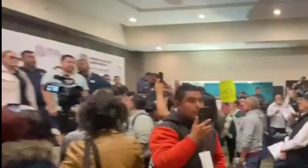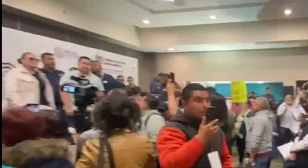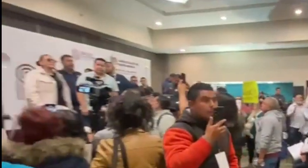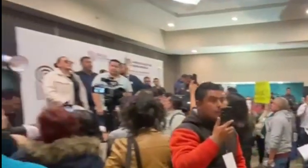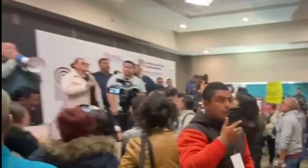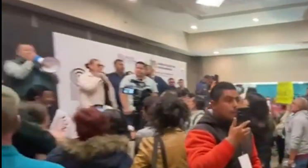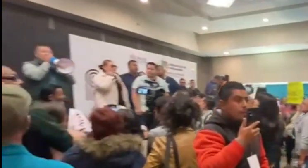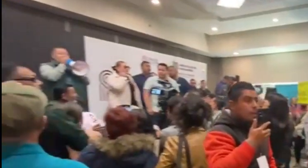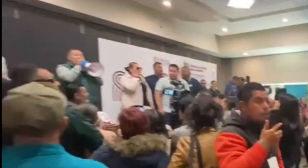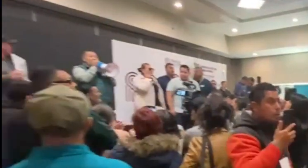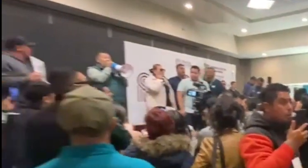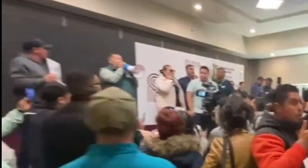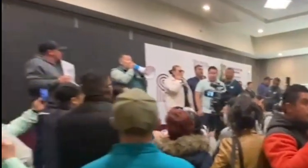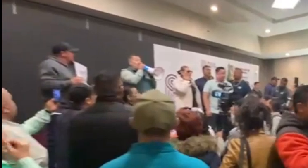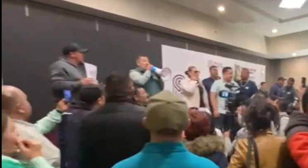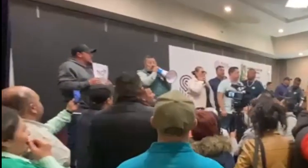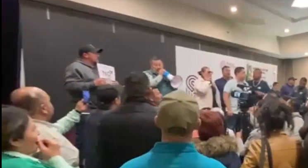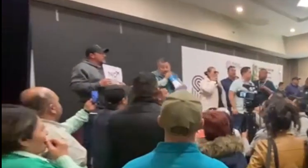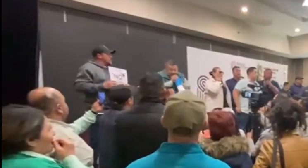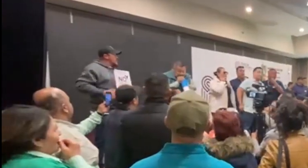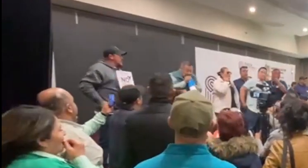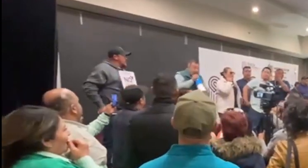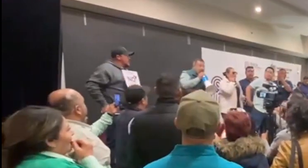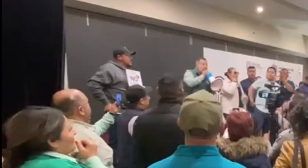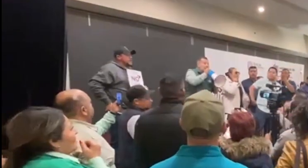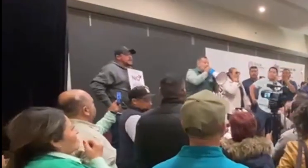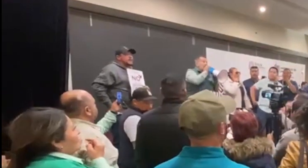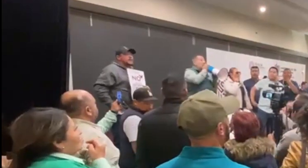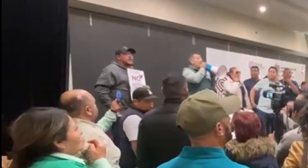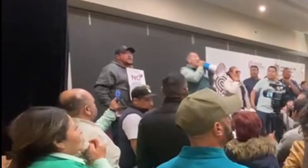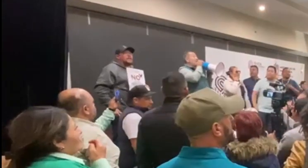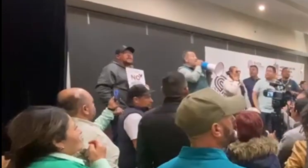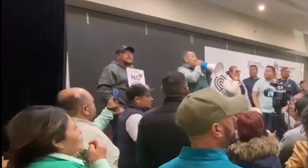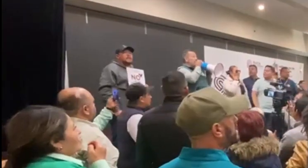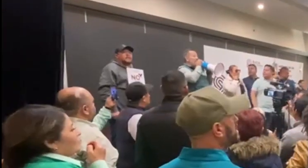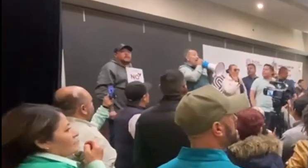Hay varias personas afuera, adentro de la sala, y no se alcanza a escuchar.